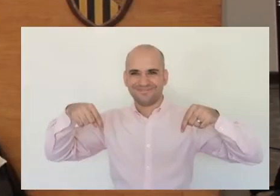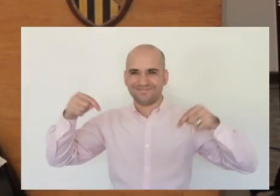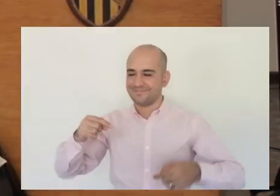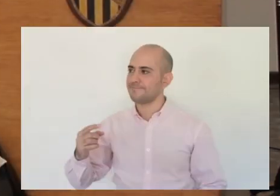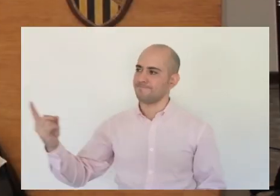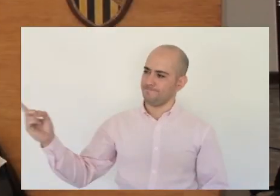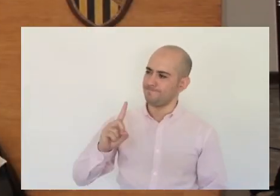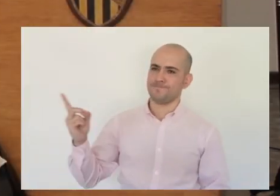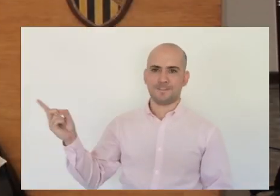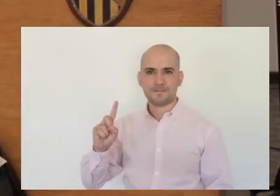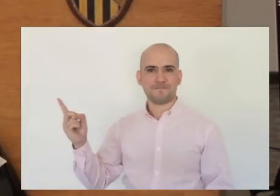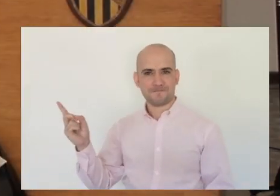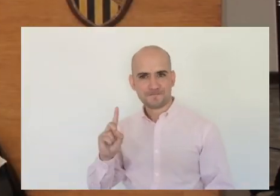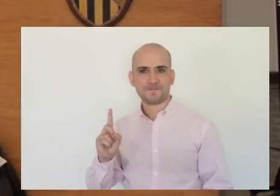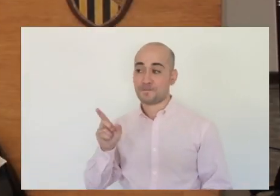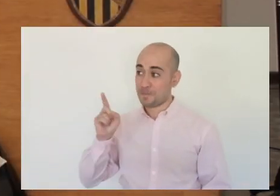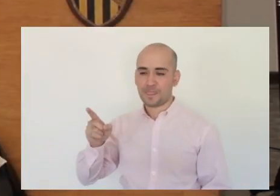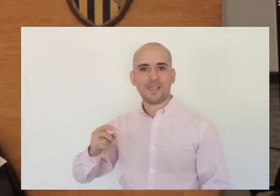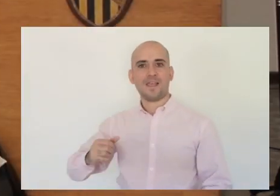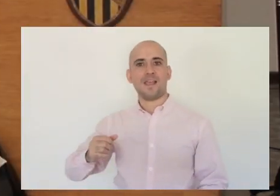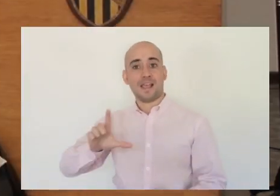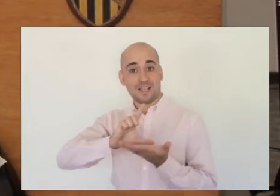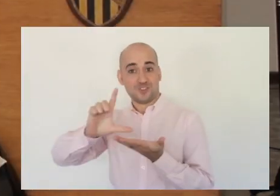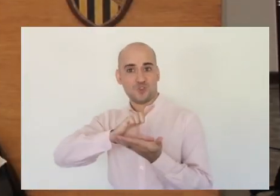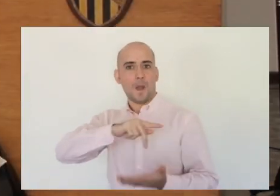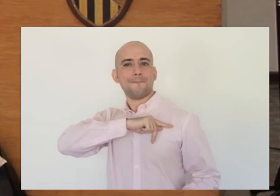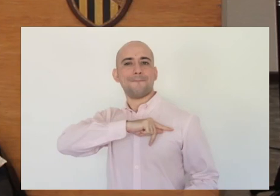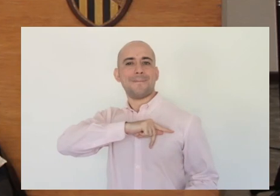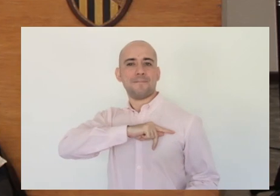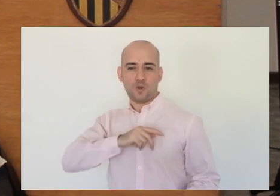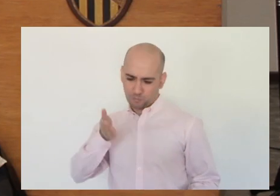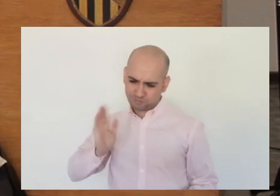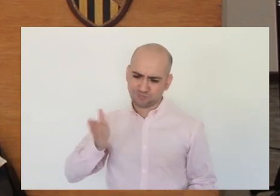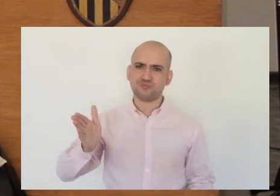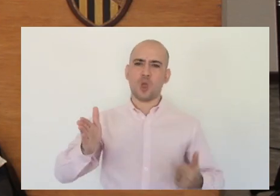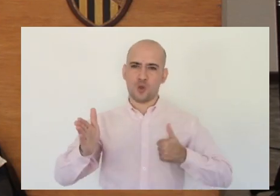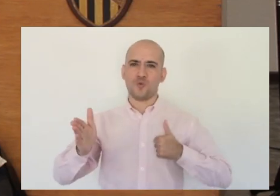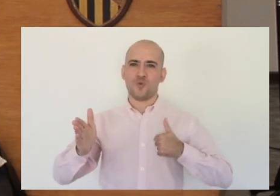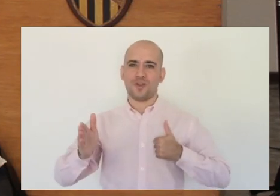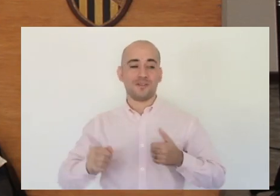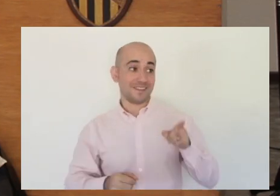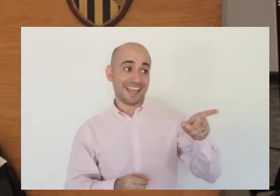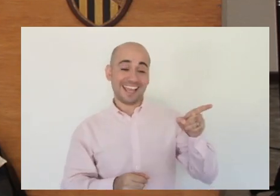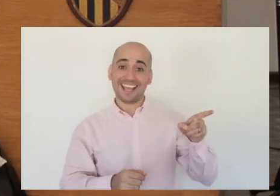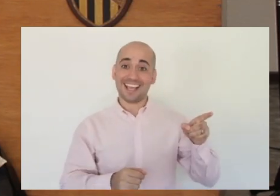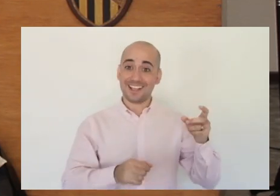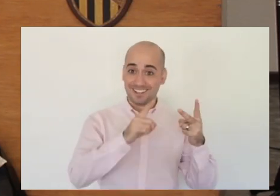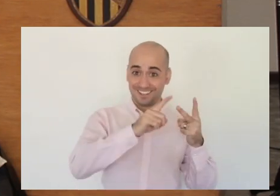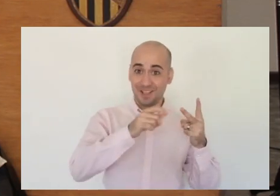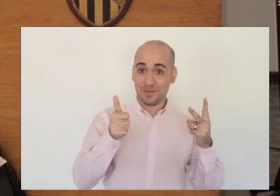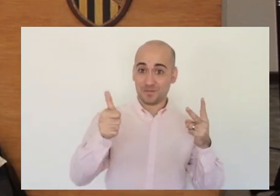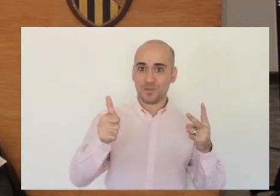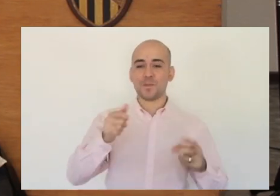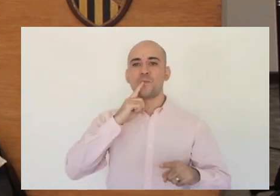A continuación, recibe sus distinciones a la trayectoria Liceo Francisco Tello González a manos del subdirector,